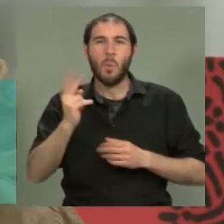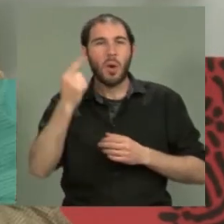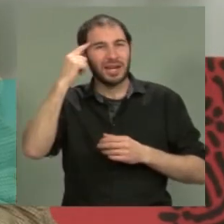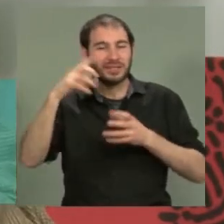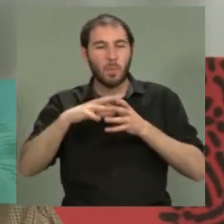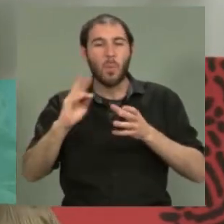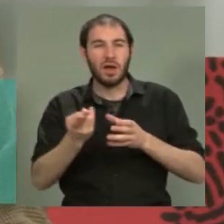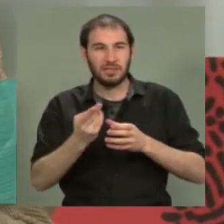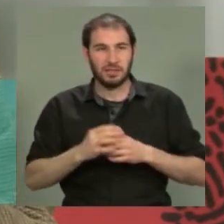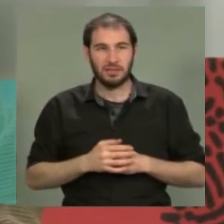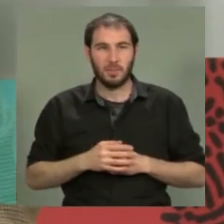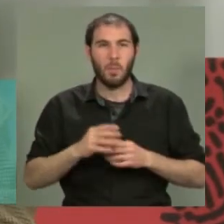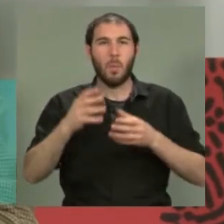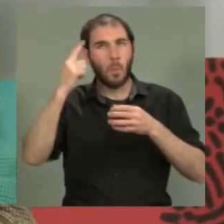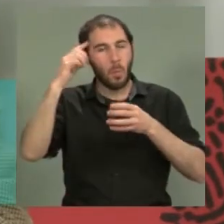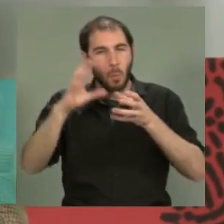cerebral